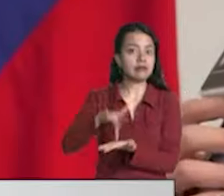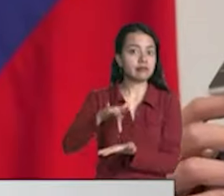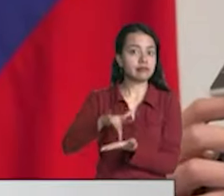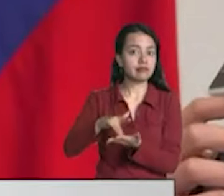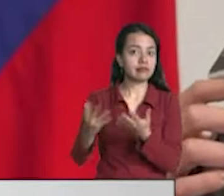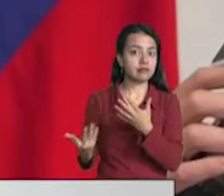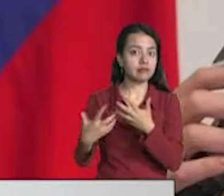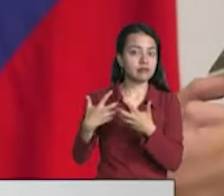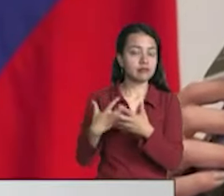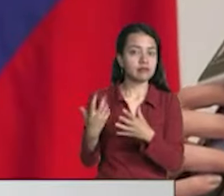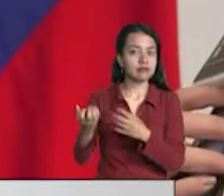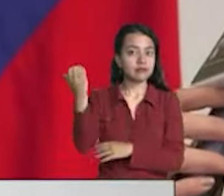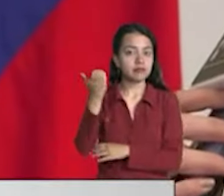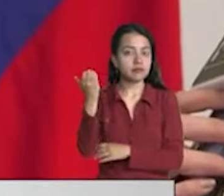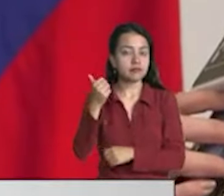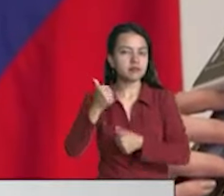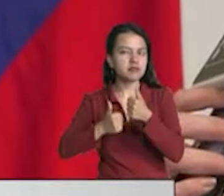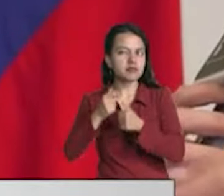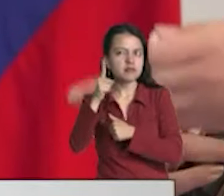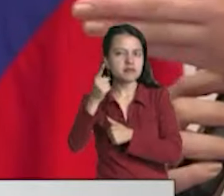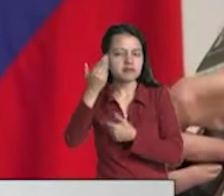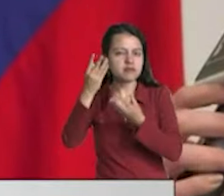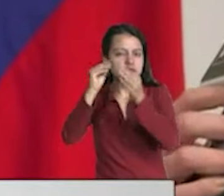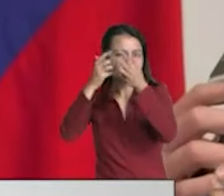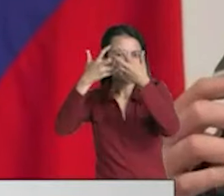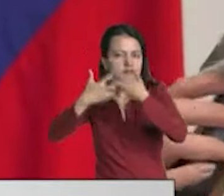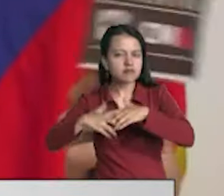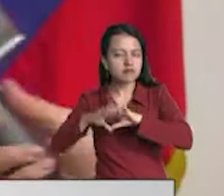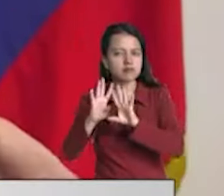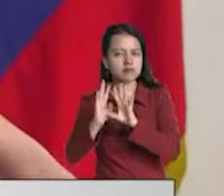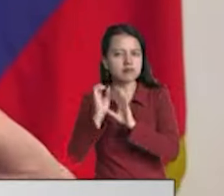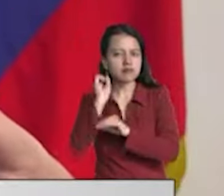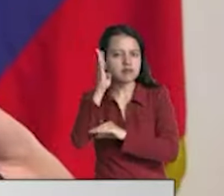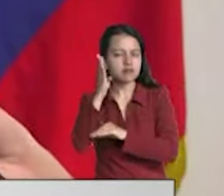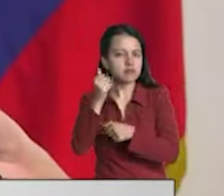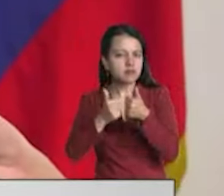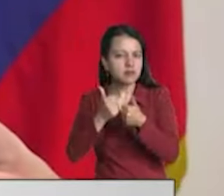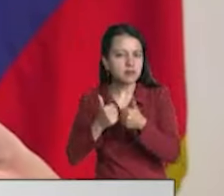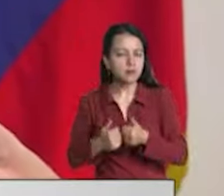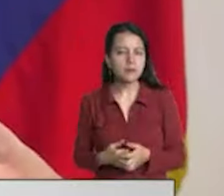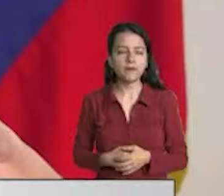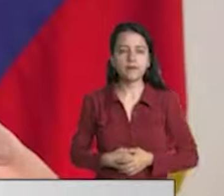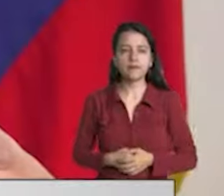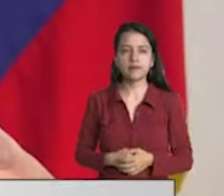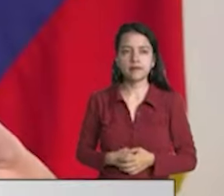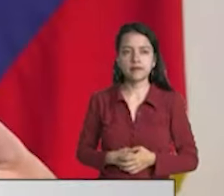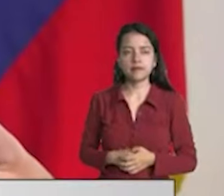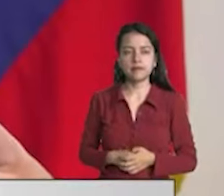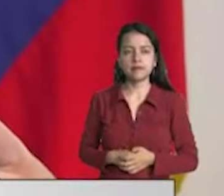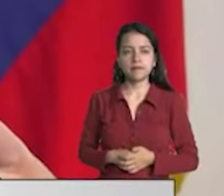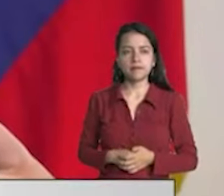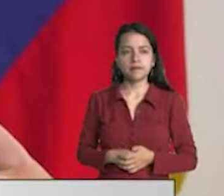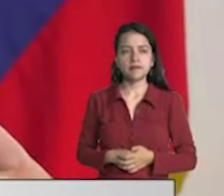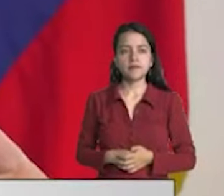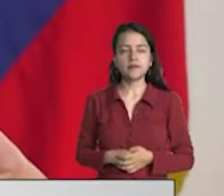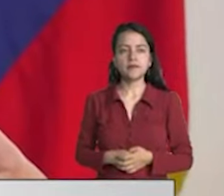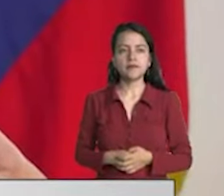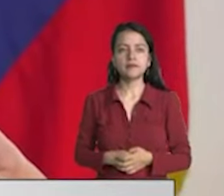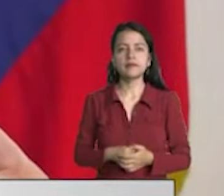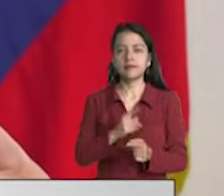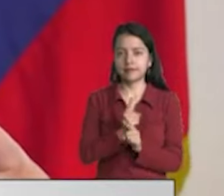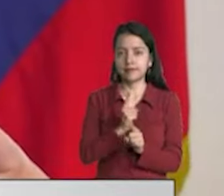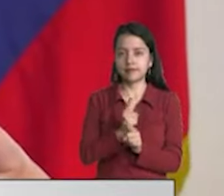sistema de pensiones. ¿Cuál es la función del Banco de la República? ¿Cómo se va a manejar ese fondo? Bueno, este es un elemento que